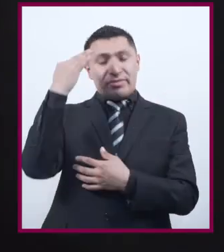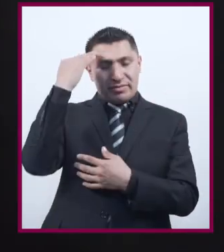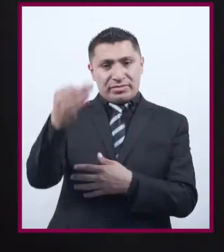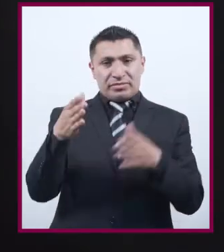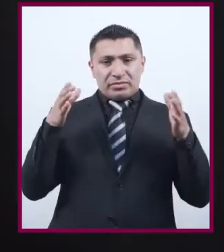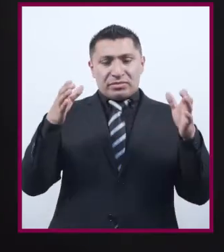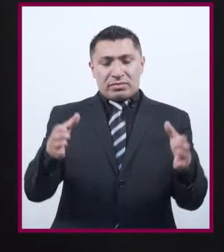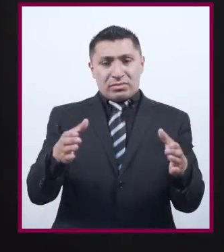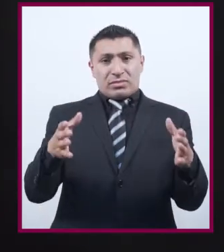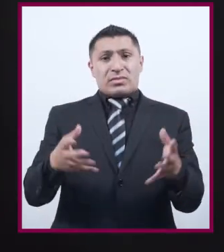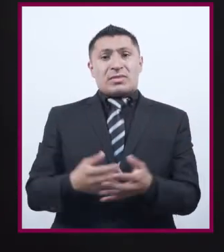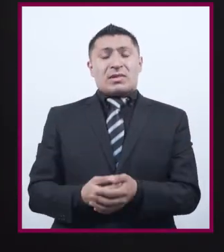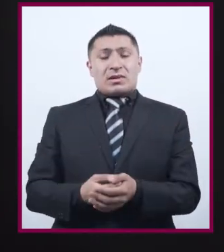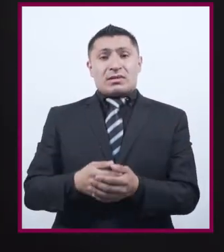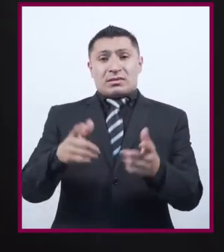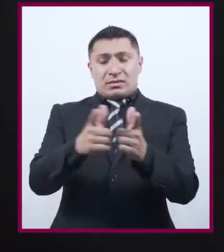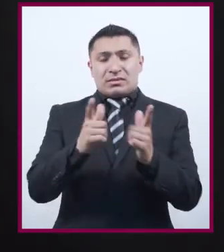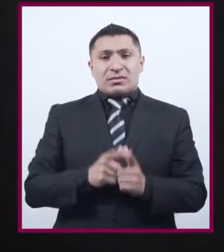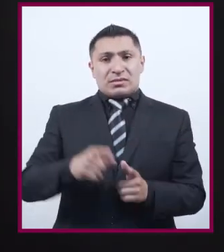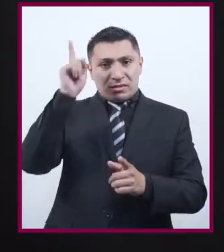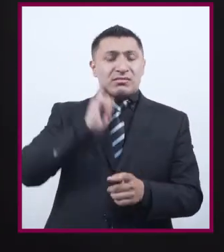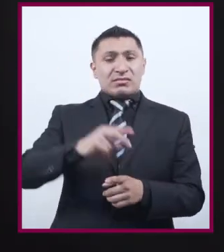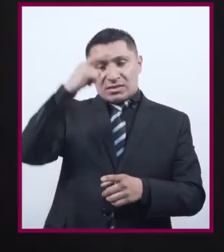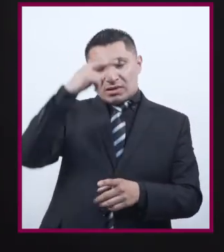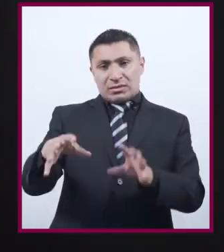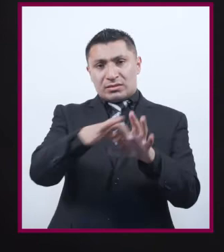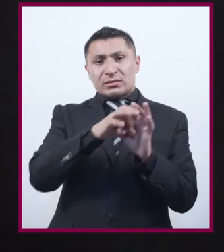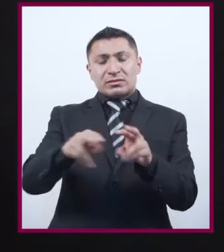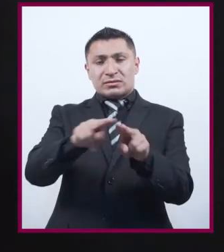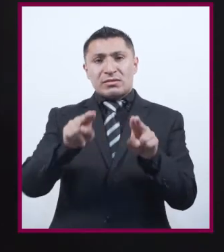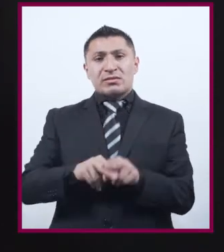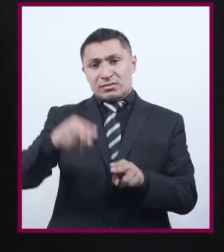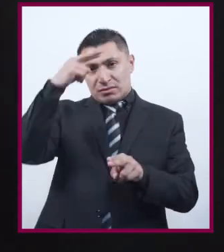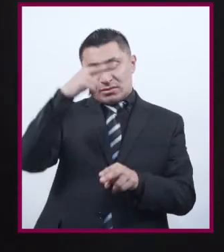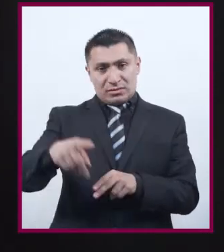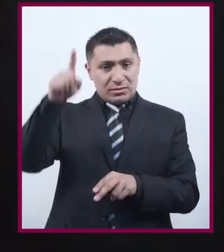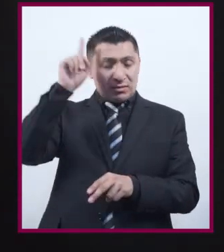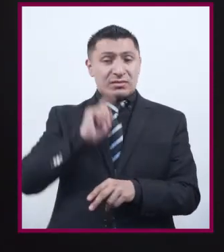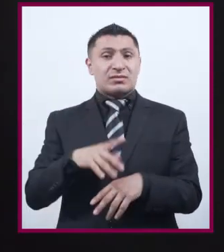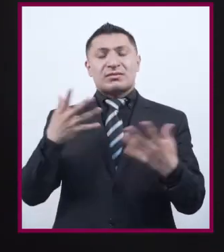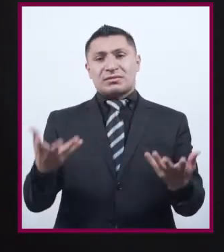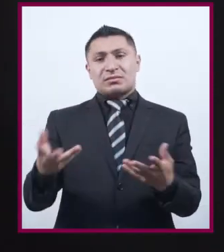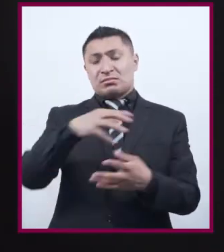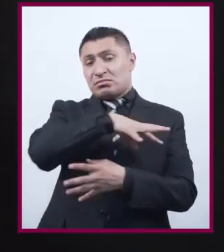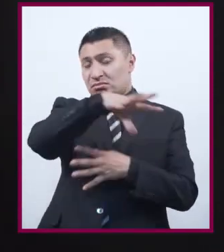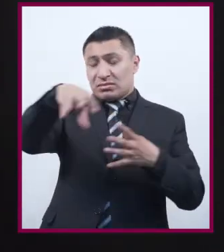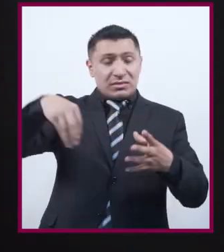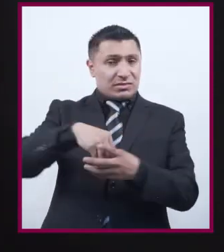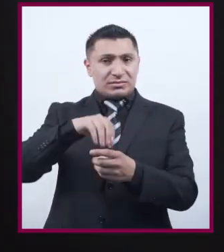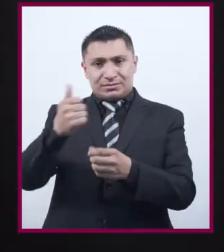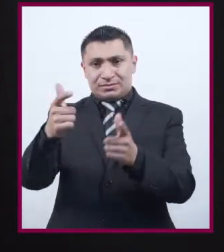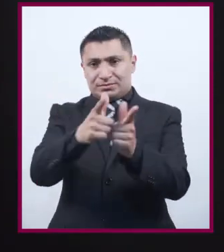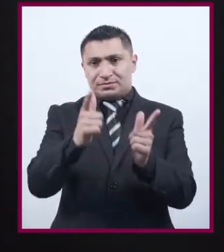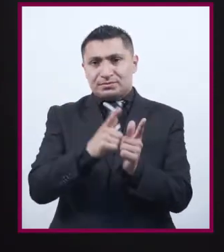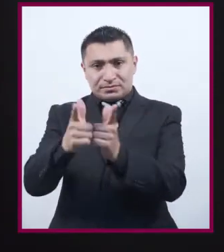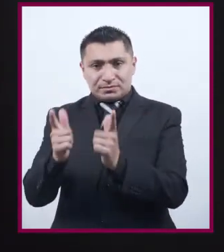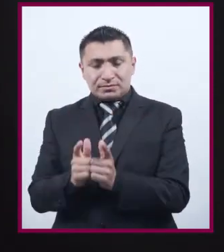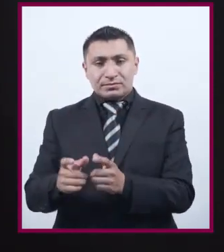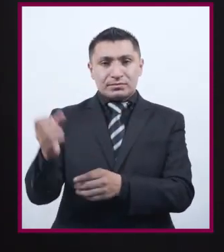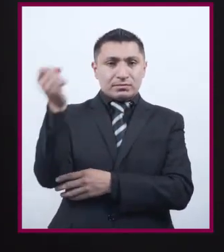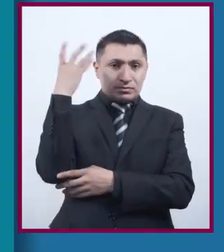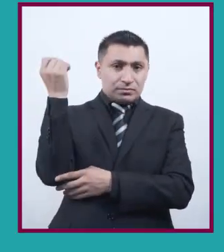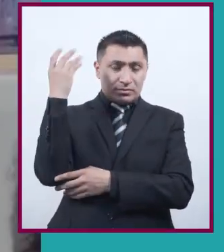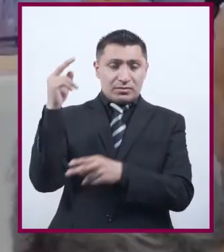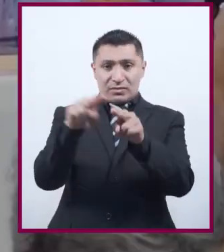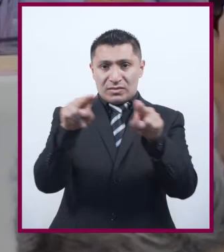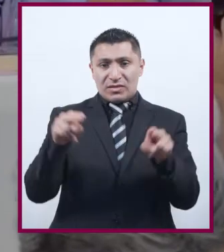Integral, Mujeres de México y la Unión Nacional de Mujeres Mexicanas, entre otras agrupaciones, integraron el Foro Nacional de